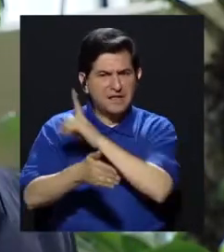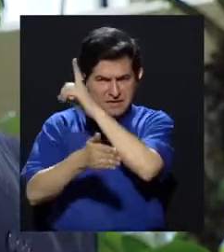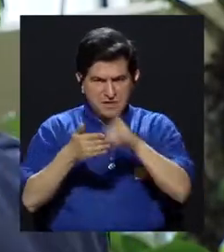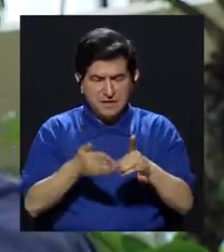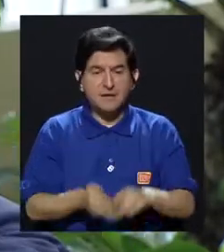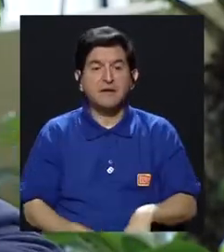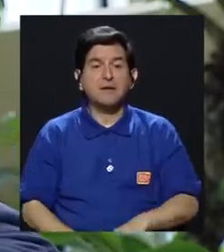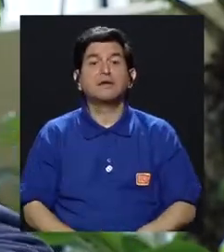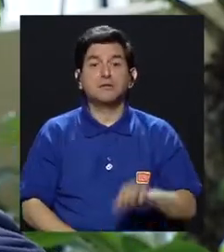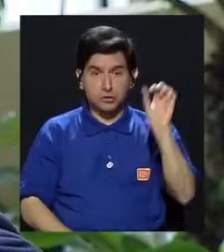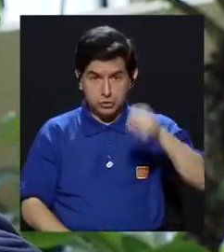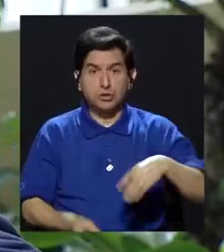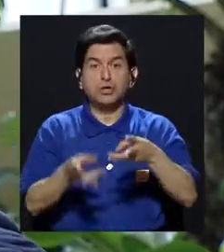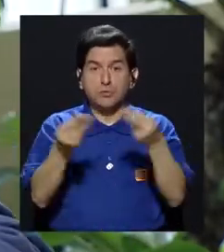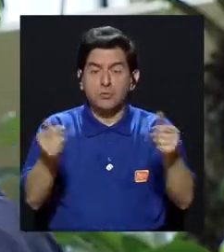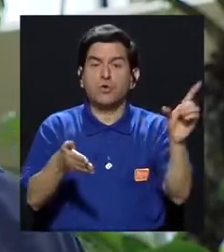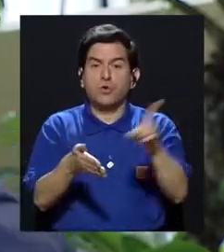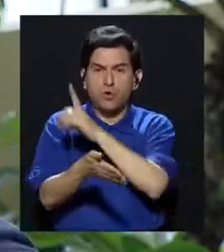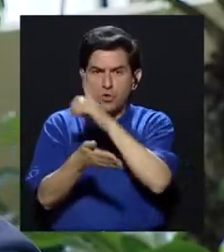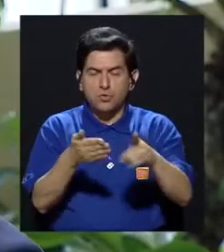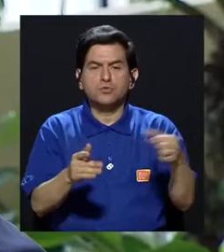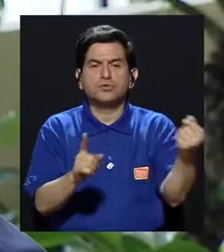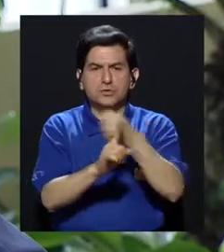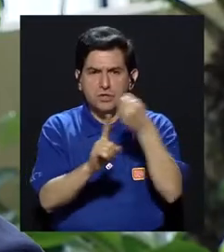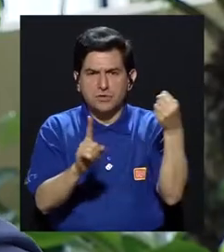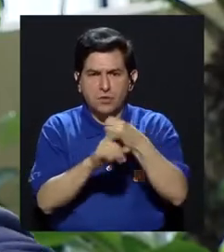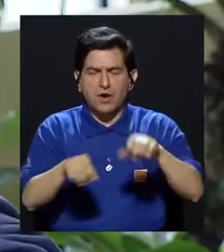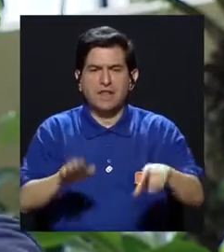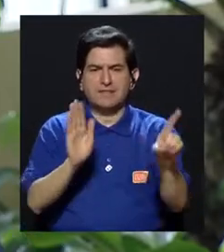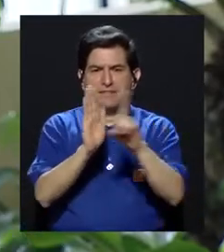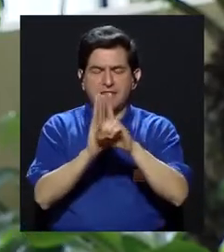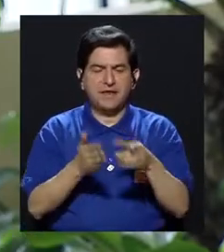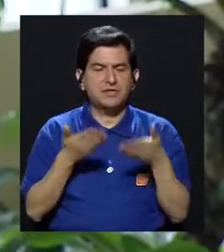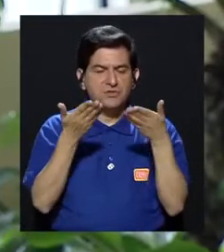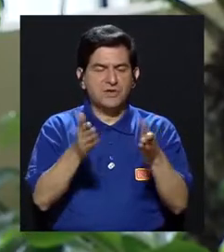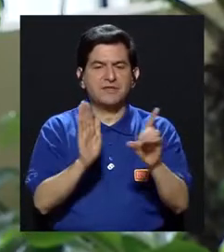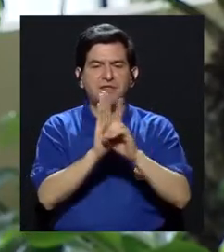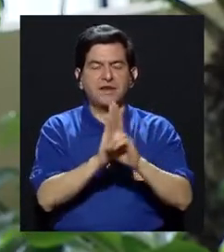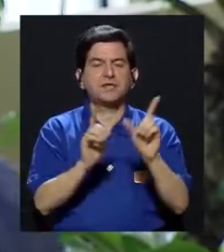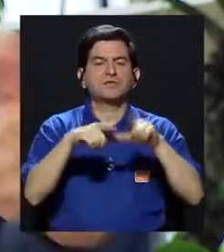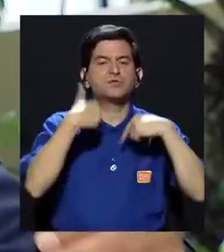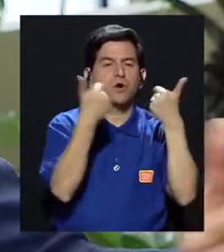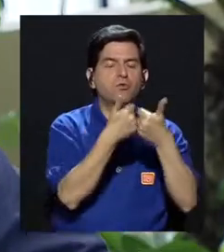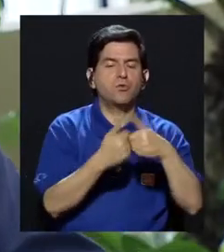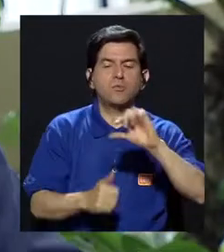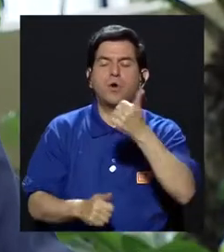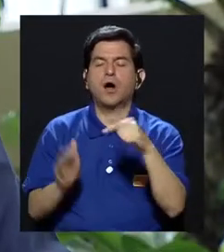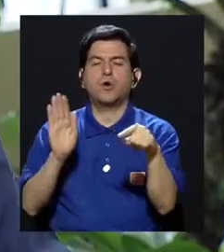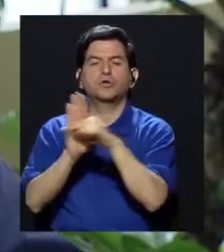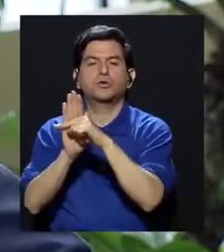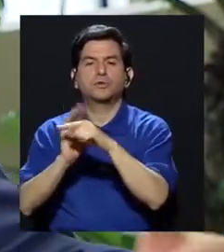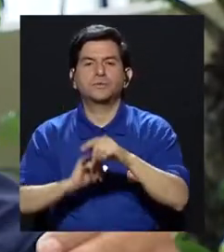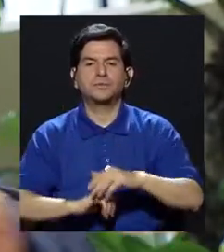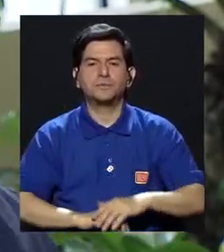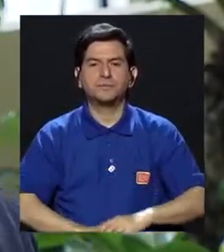el machismo produce discriminación y violenta derechos, le otorga derechos a unos que le niega a